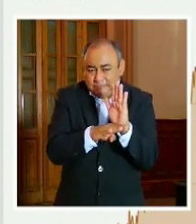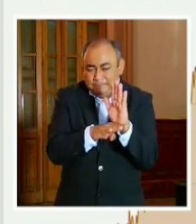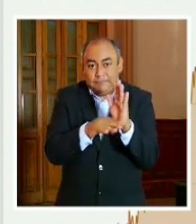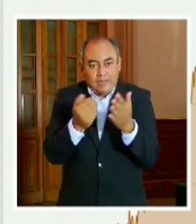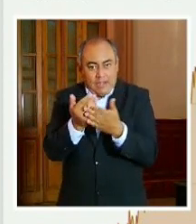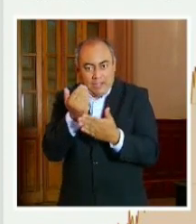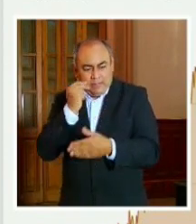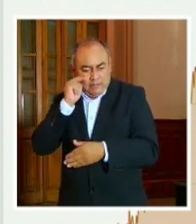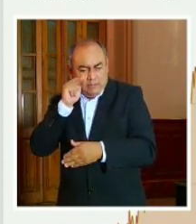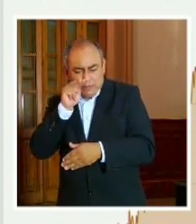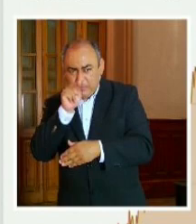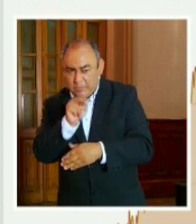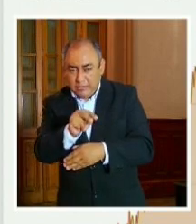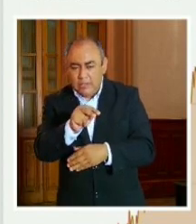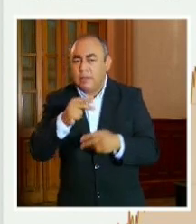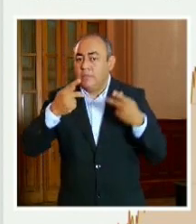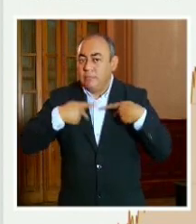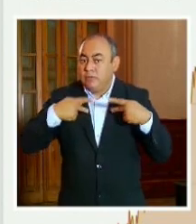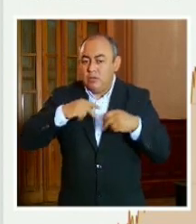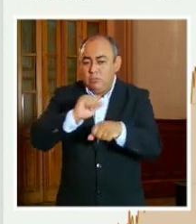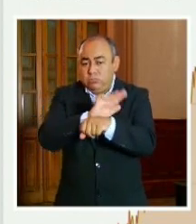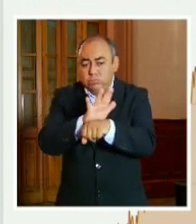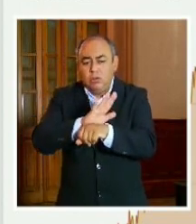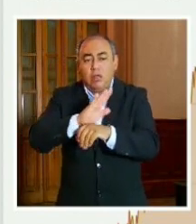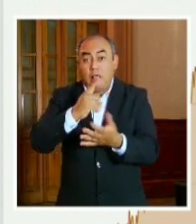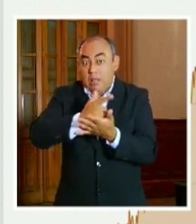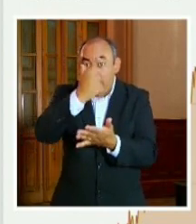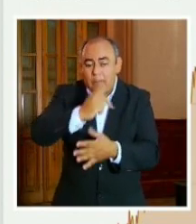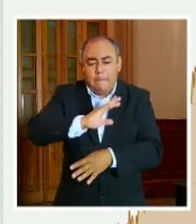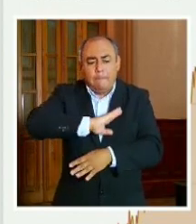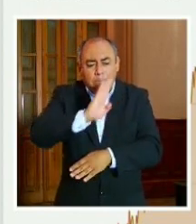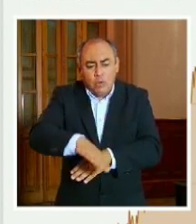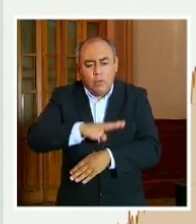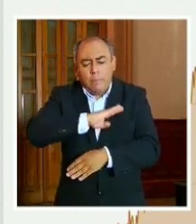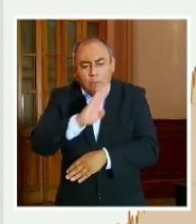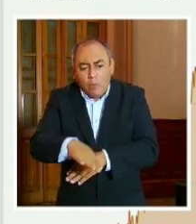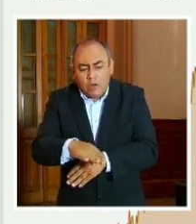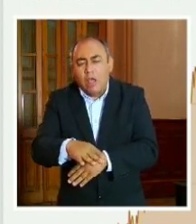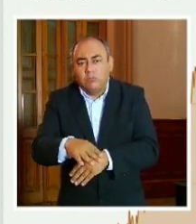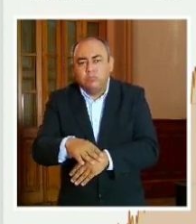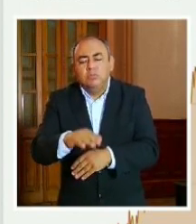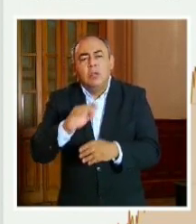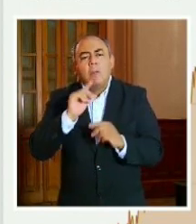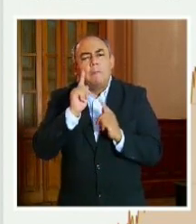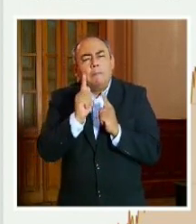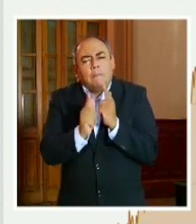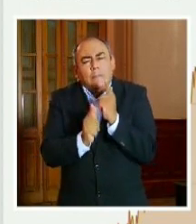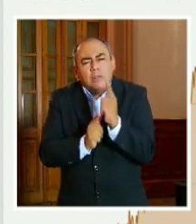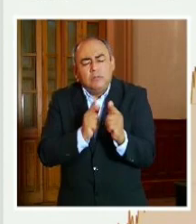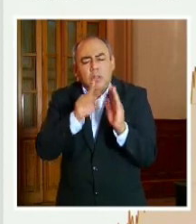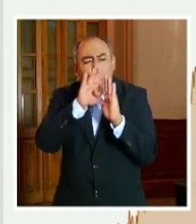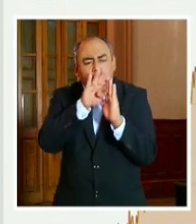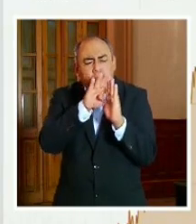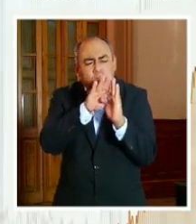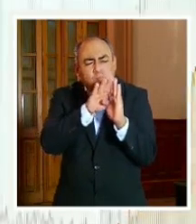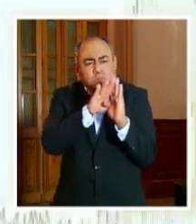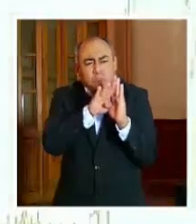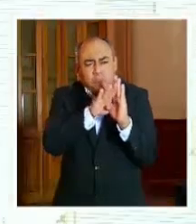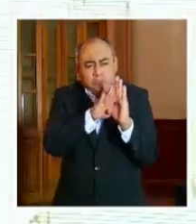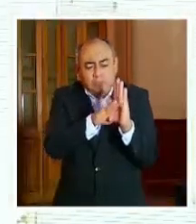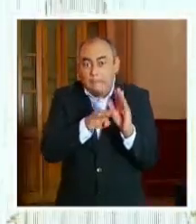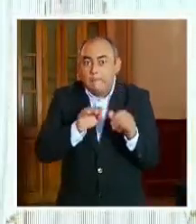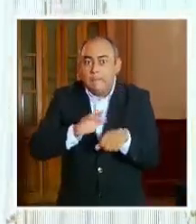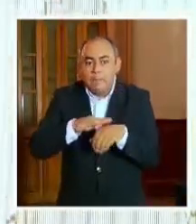este indicador tan importante que estaba muy lento el descenso, pues empieza a bajar. Vamos a